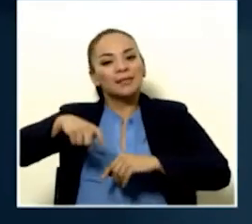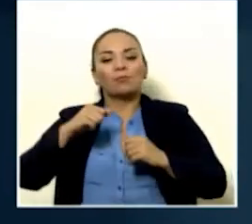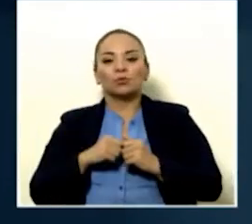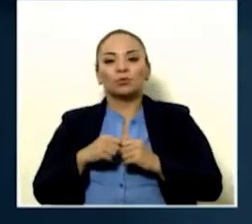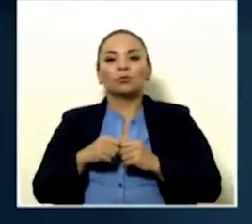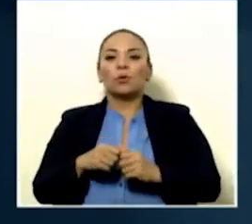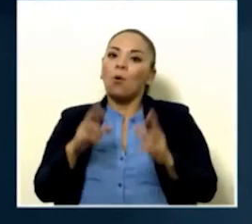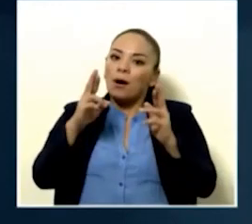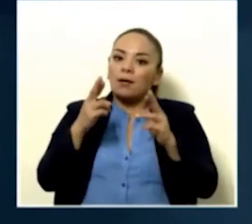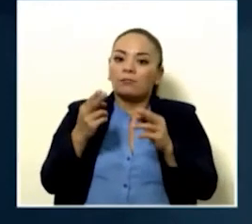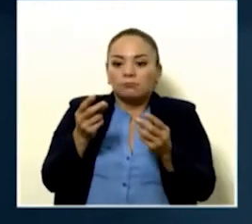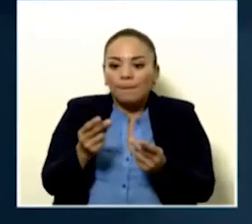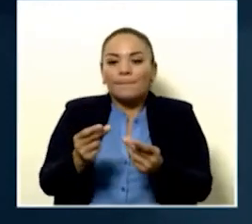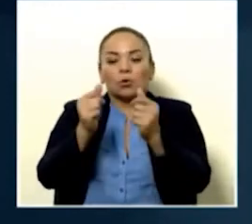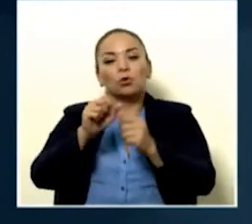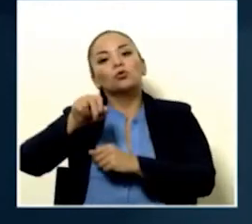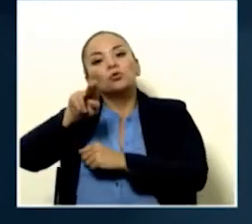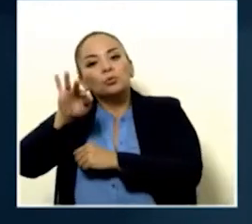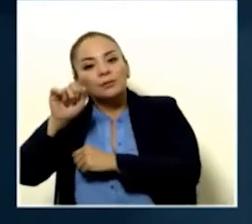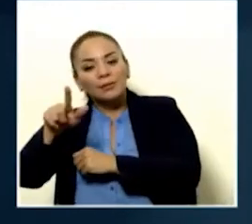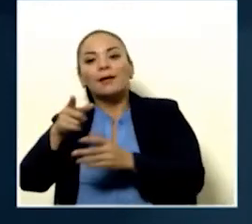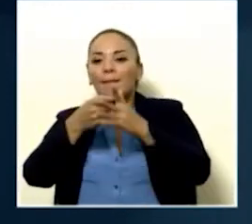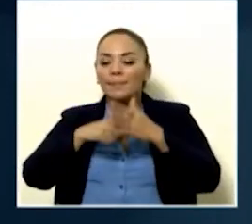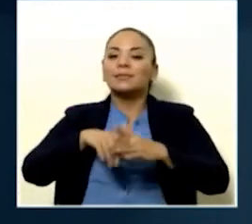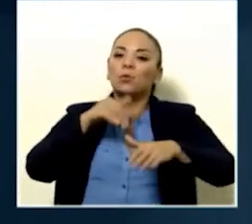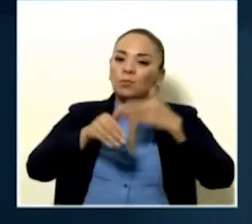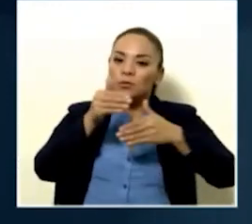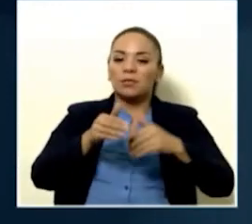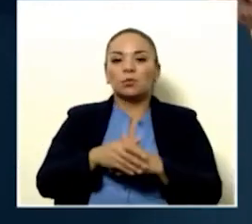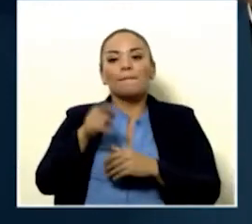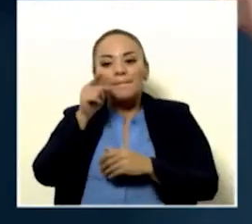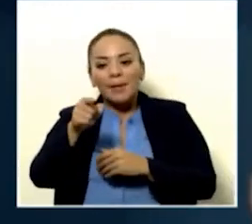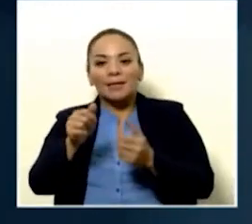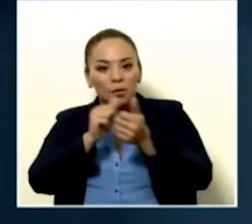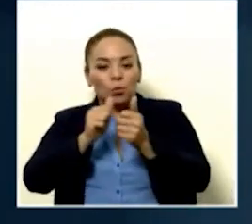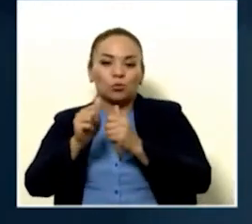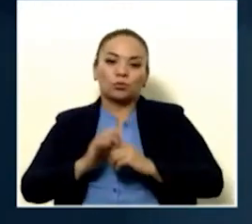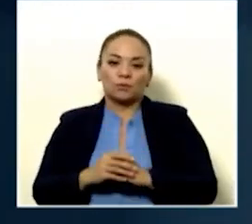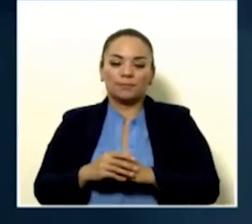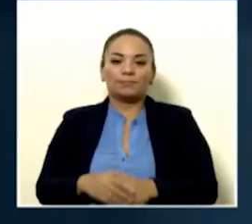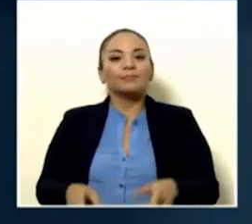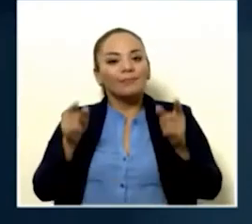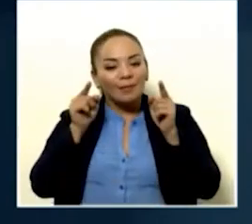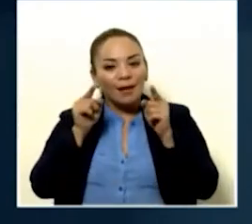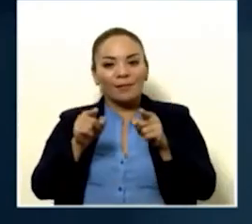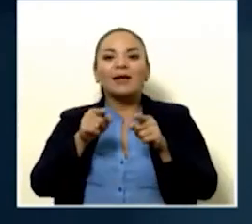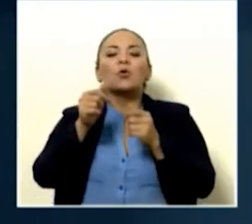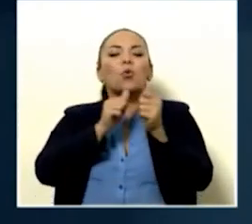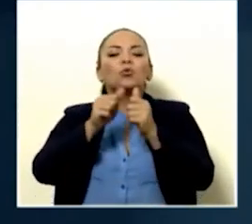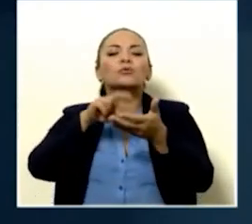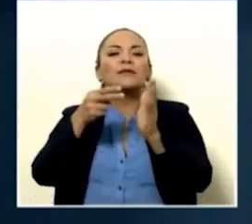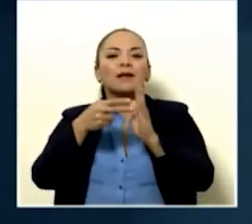que lo antes posible también Sutel arranque con el proceso para dicho concurso. Ese es uno de los temas